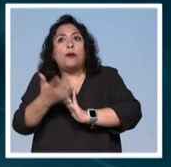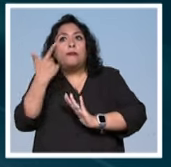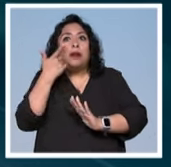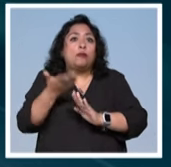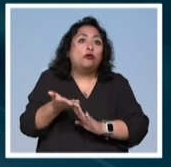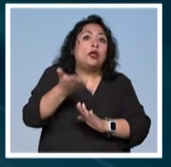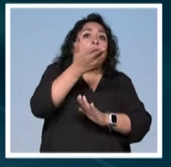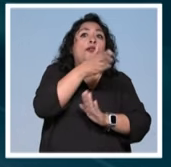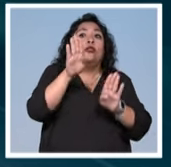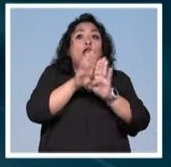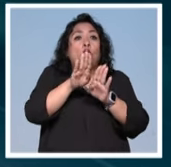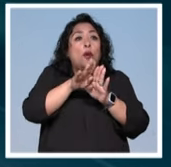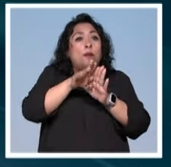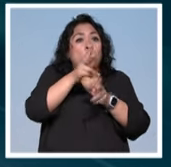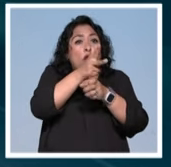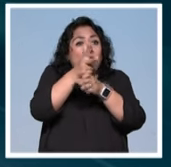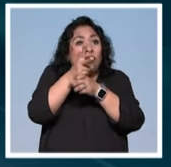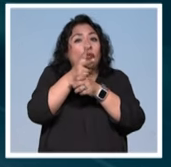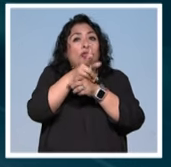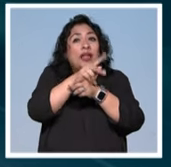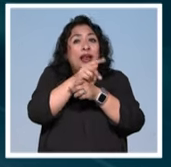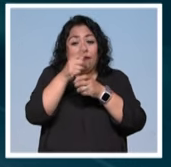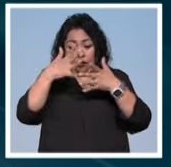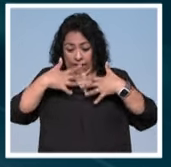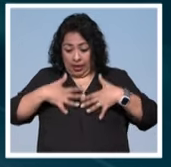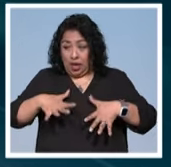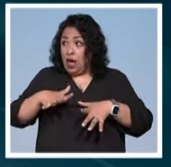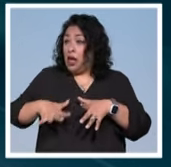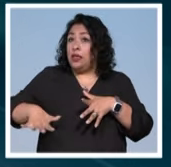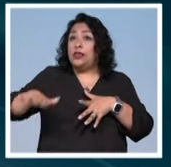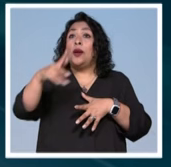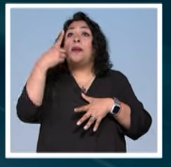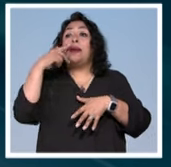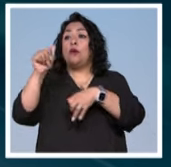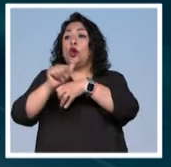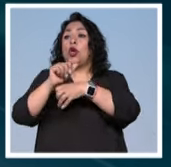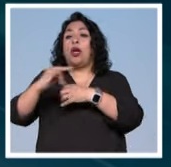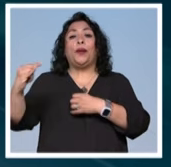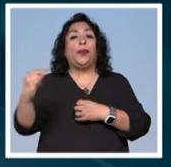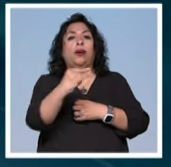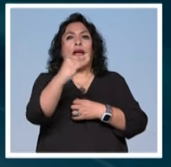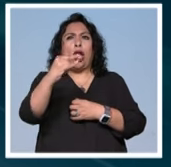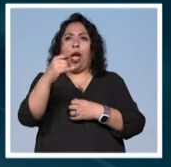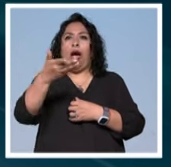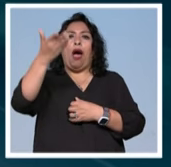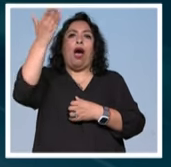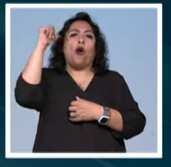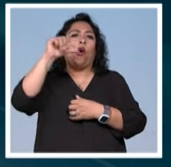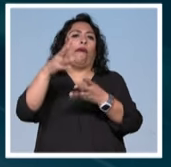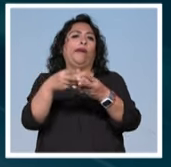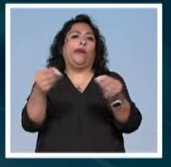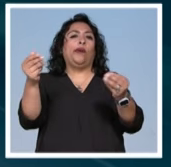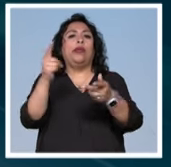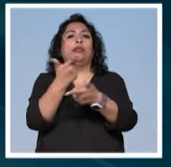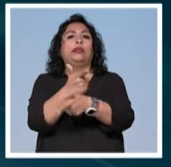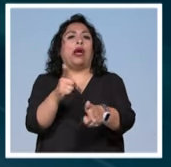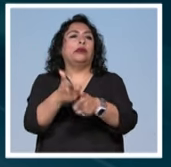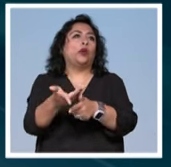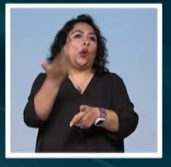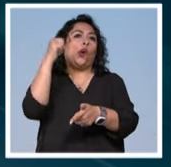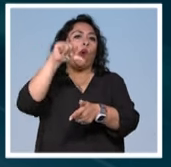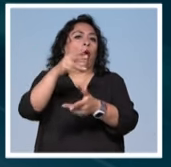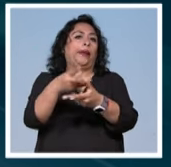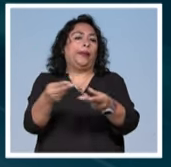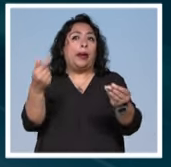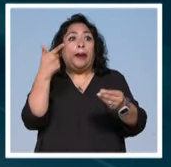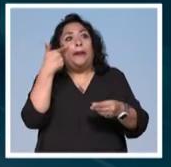televisión Cómo se vestía la gente cómo pasan coches que ya no vemos los taxis Exacto Entonces una forma de asomarnos a